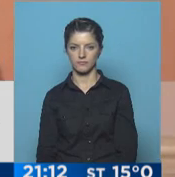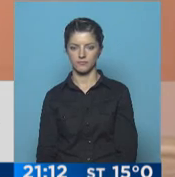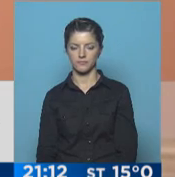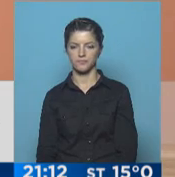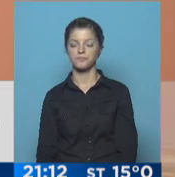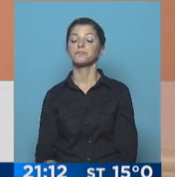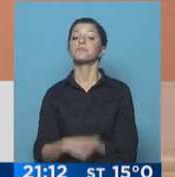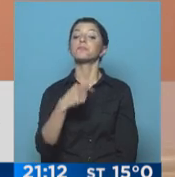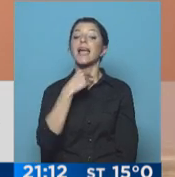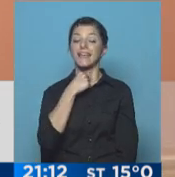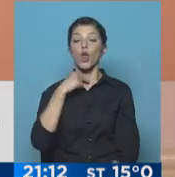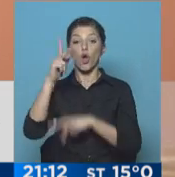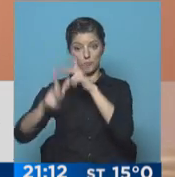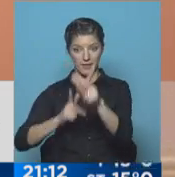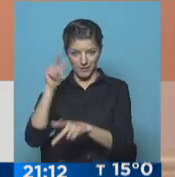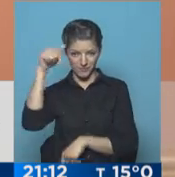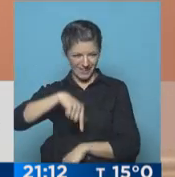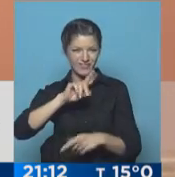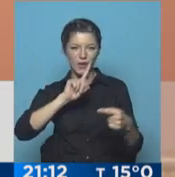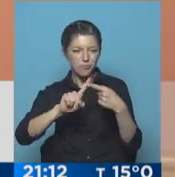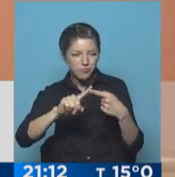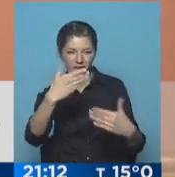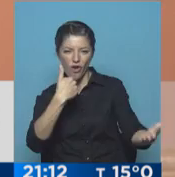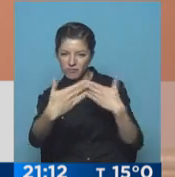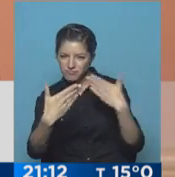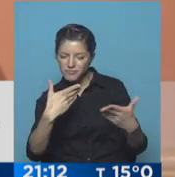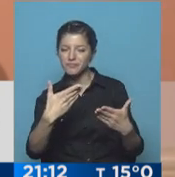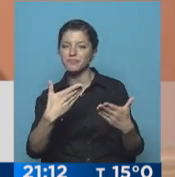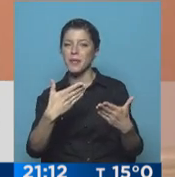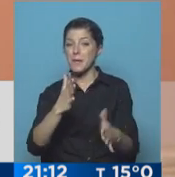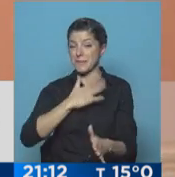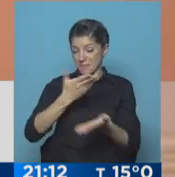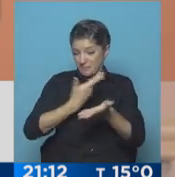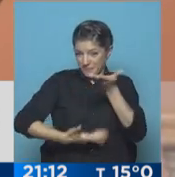Quiero decirles que este contacto con ustedes, para mí,